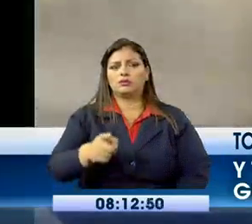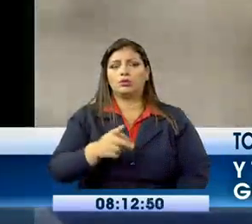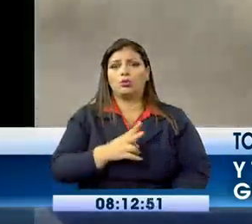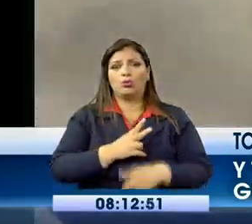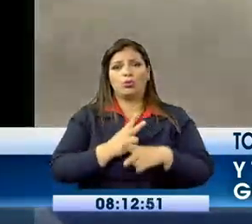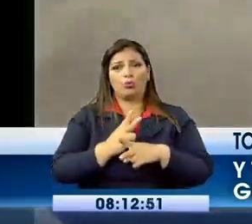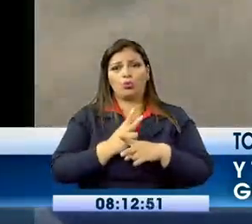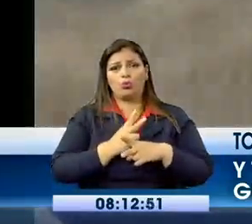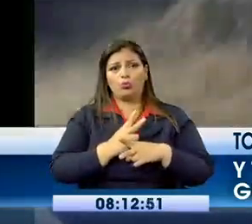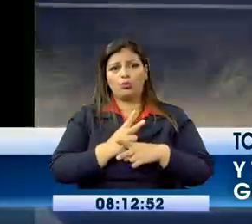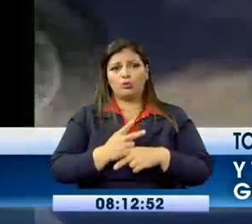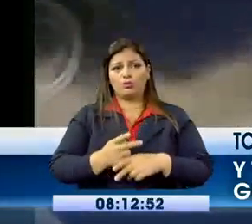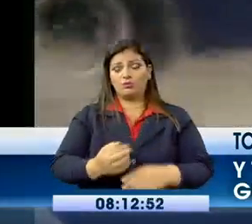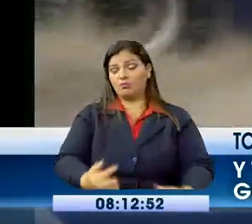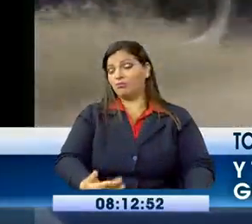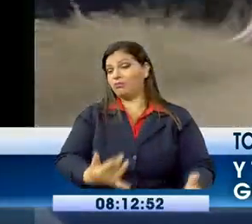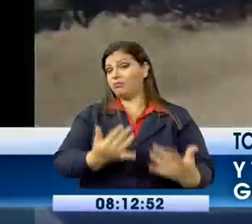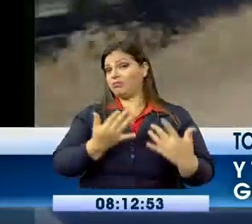circular por esta zona. ¡Ey!